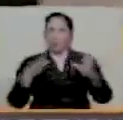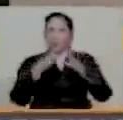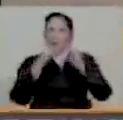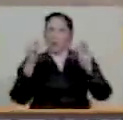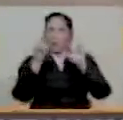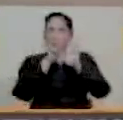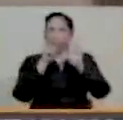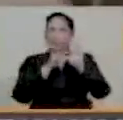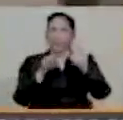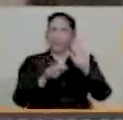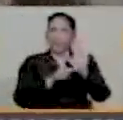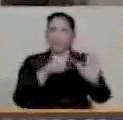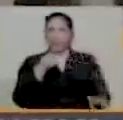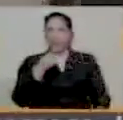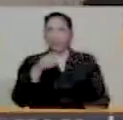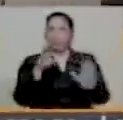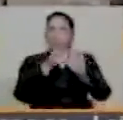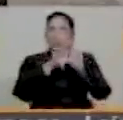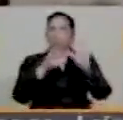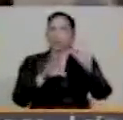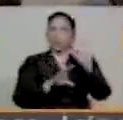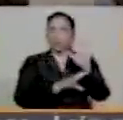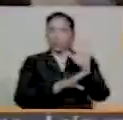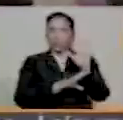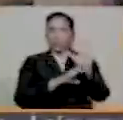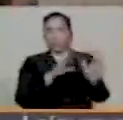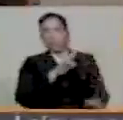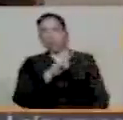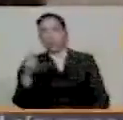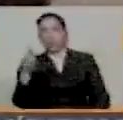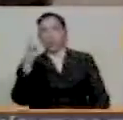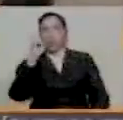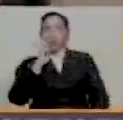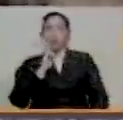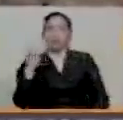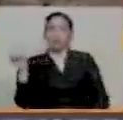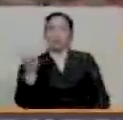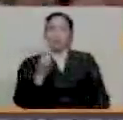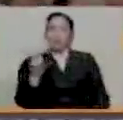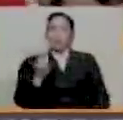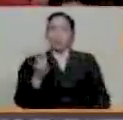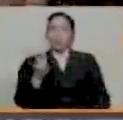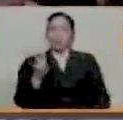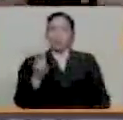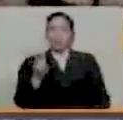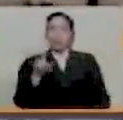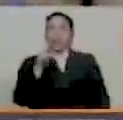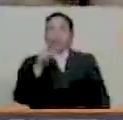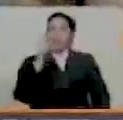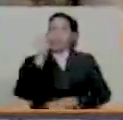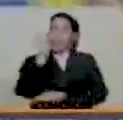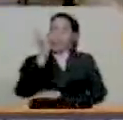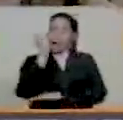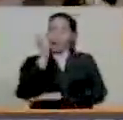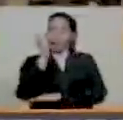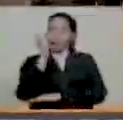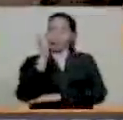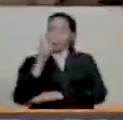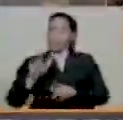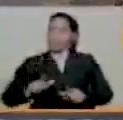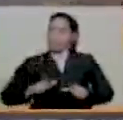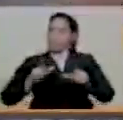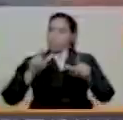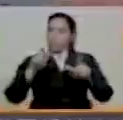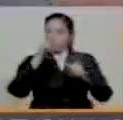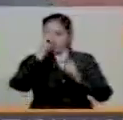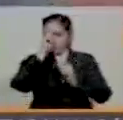lo estipula la Constitución de la República Bolivariana de Venezuela. Es el acto de reconocimiento de